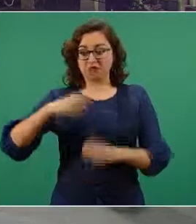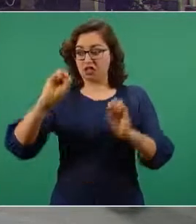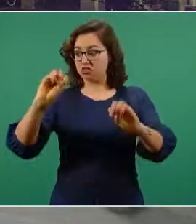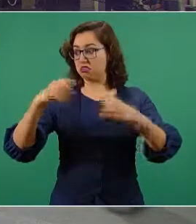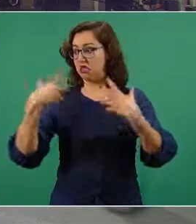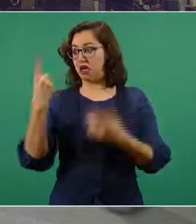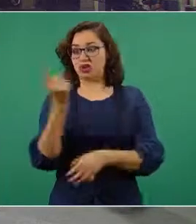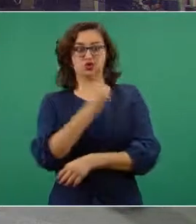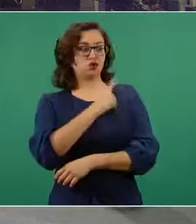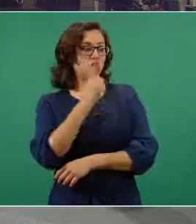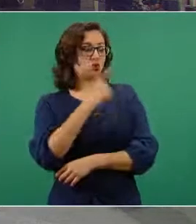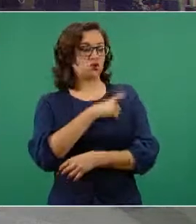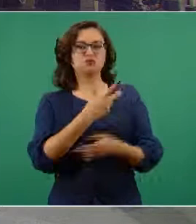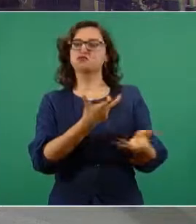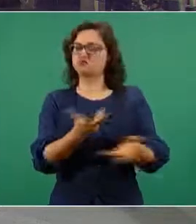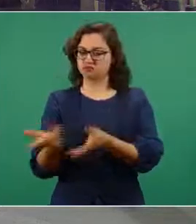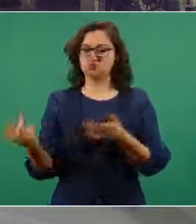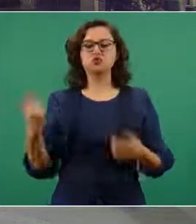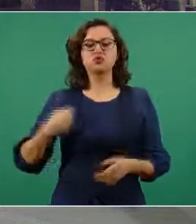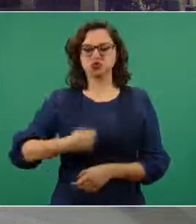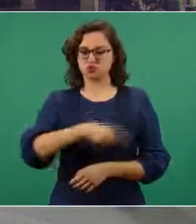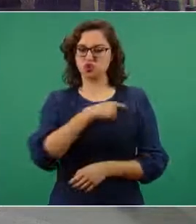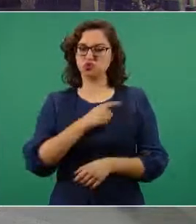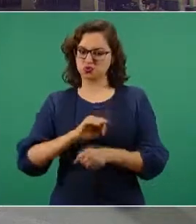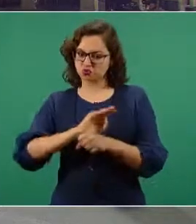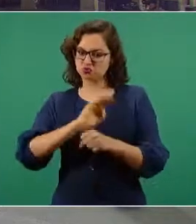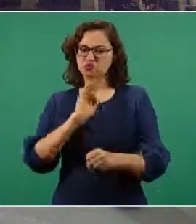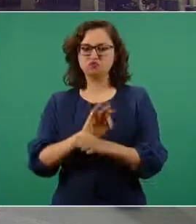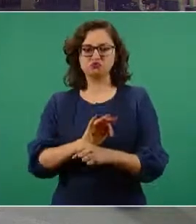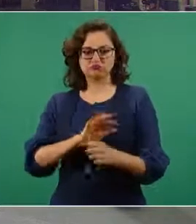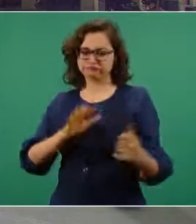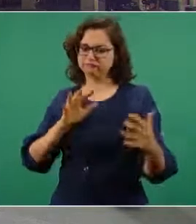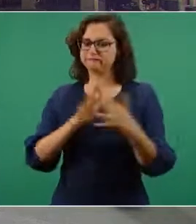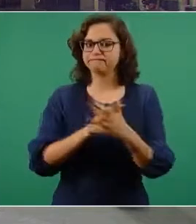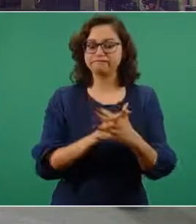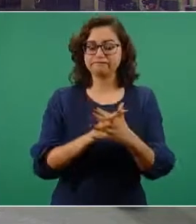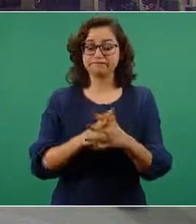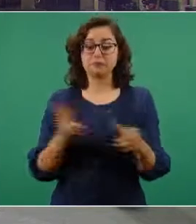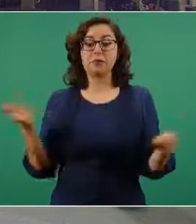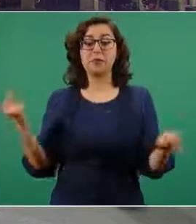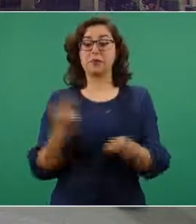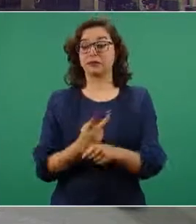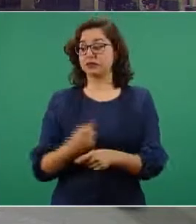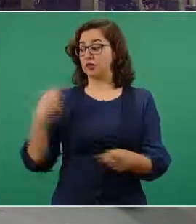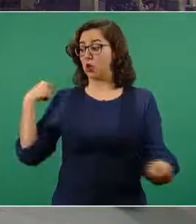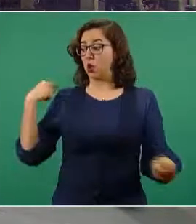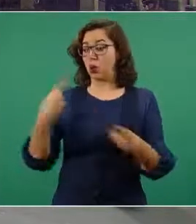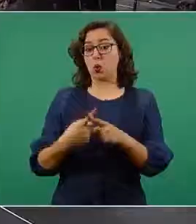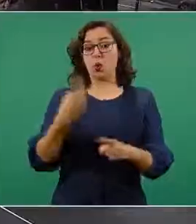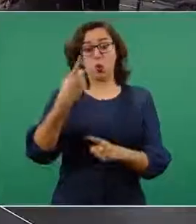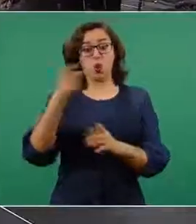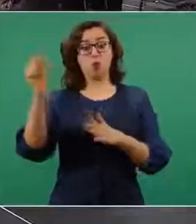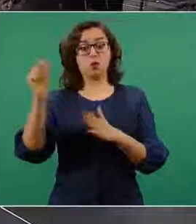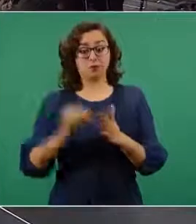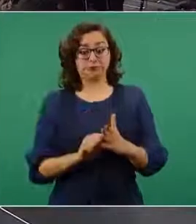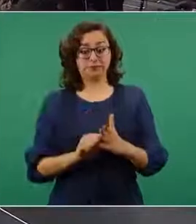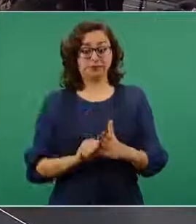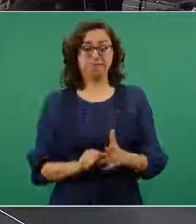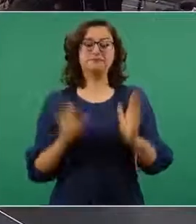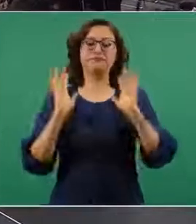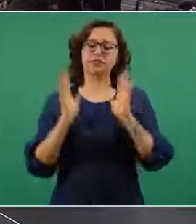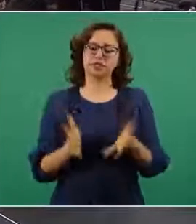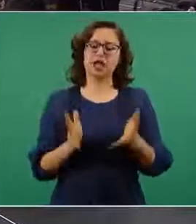¿no? En el último mes nosotros hemos documentado que están respondiendo ya de Aldama de